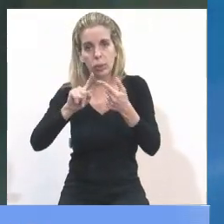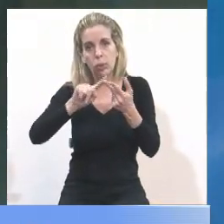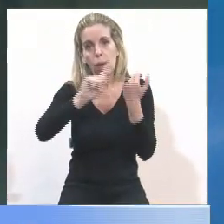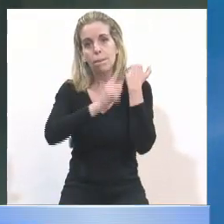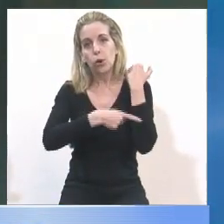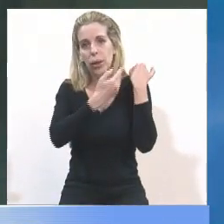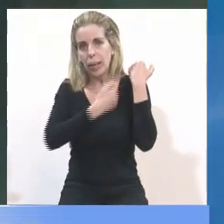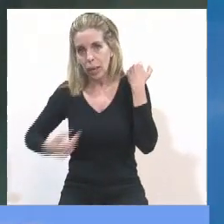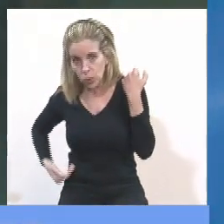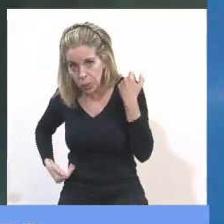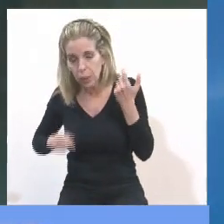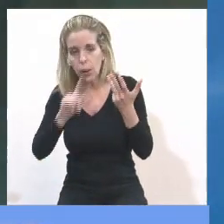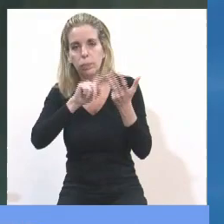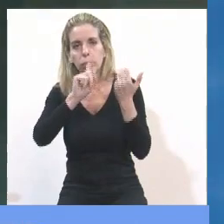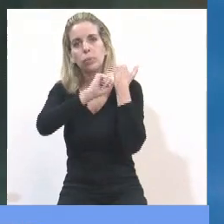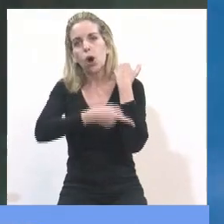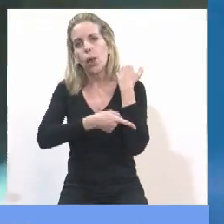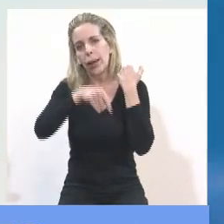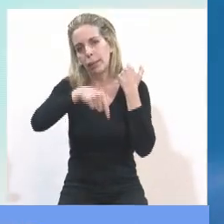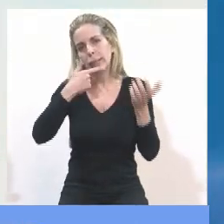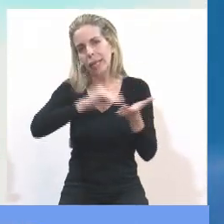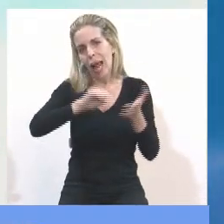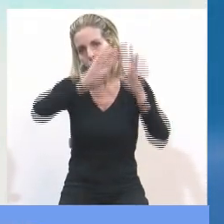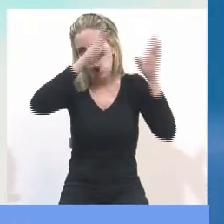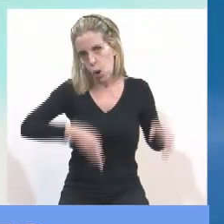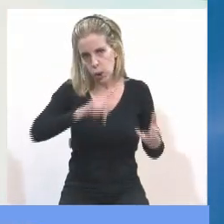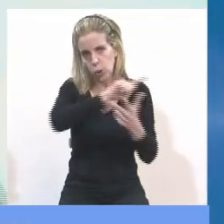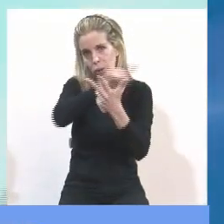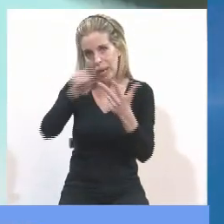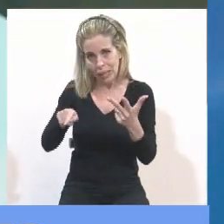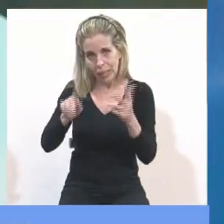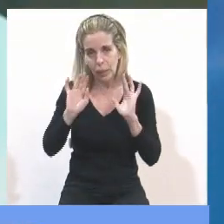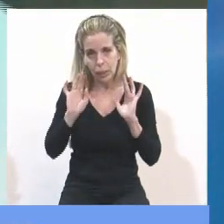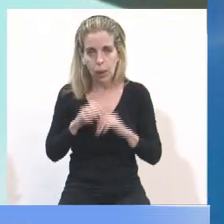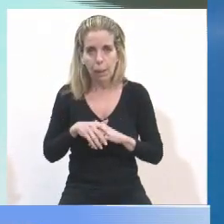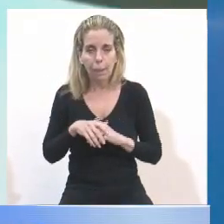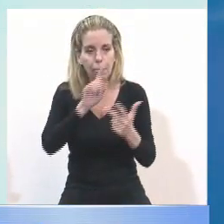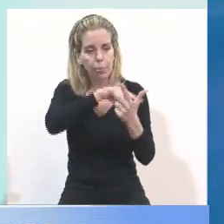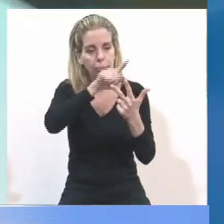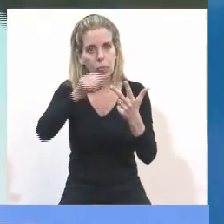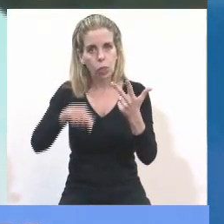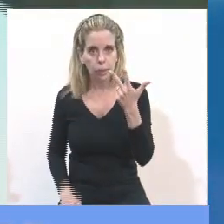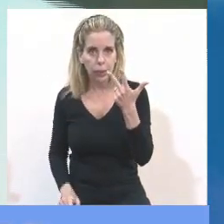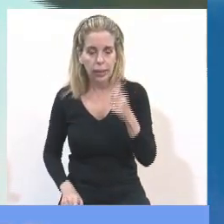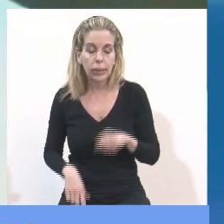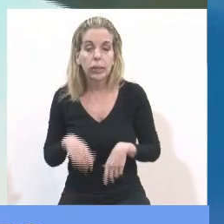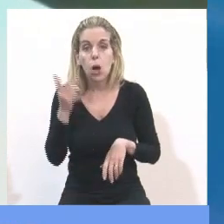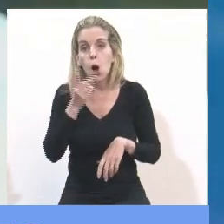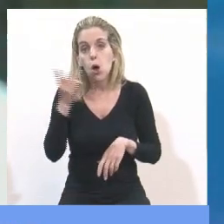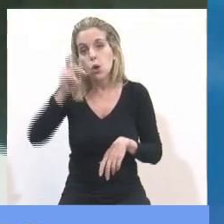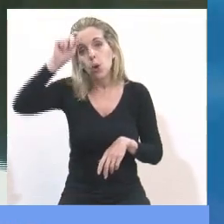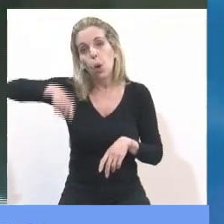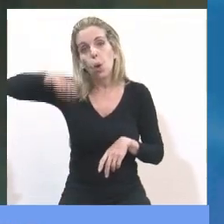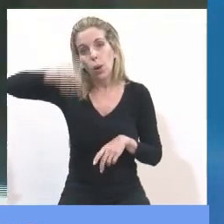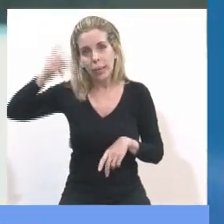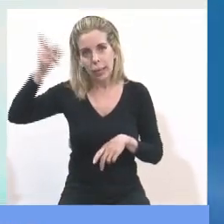de la Nación y el Poder Legislativo de la Nación. No solamente estos dos jueces